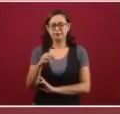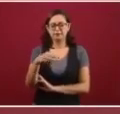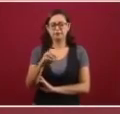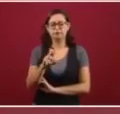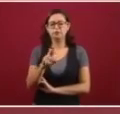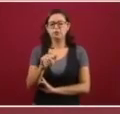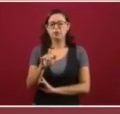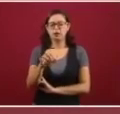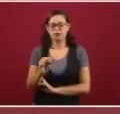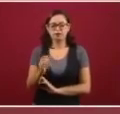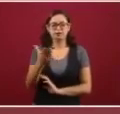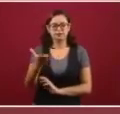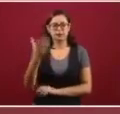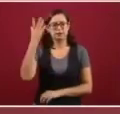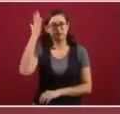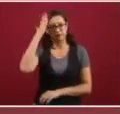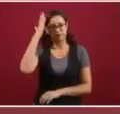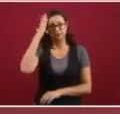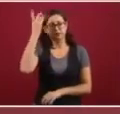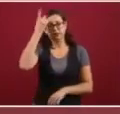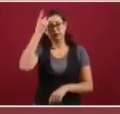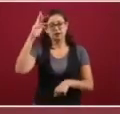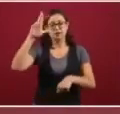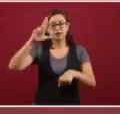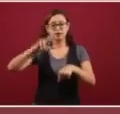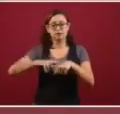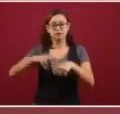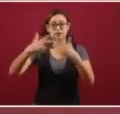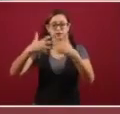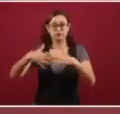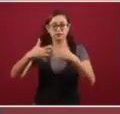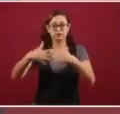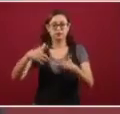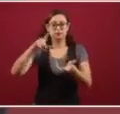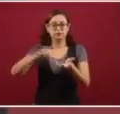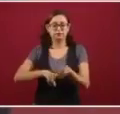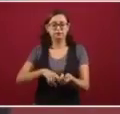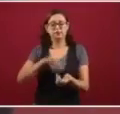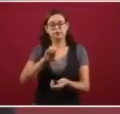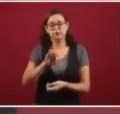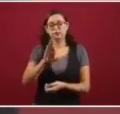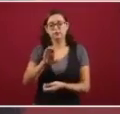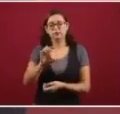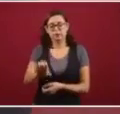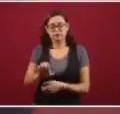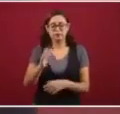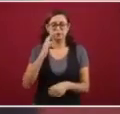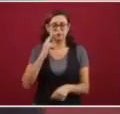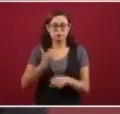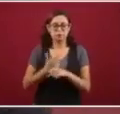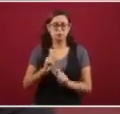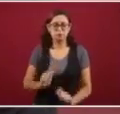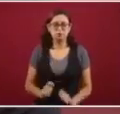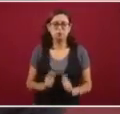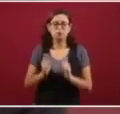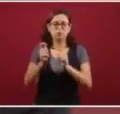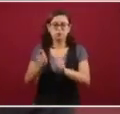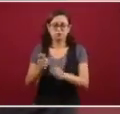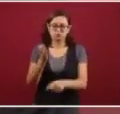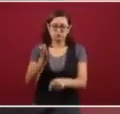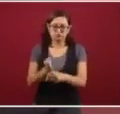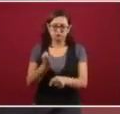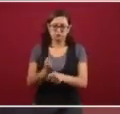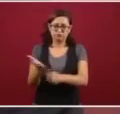director corporativo de operaciones de la Comisión Federal de Electricidad, que nos explique